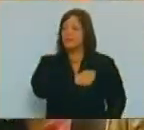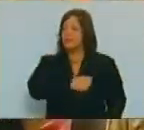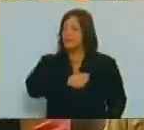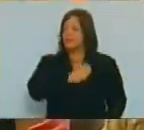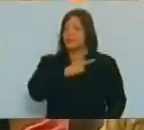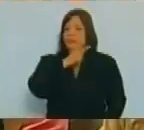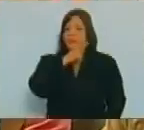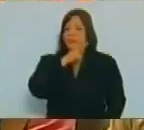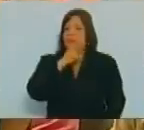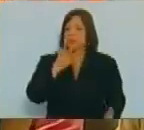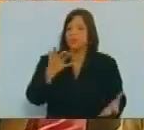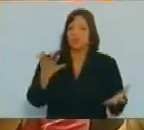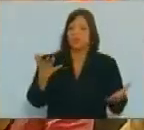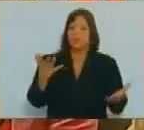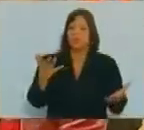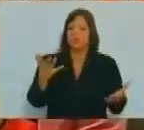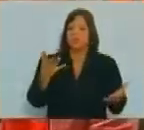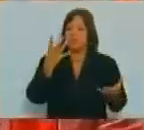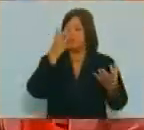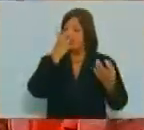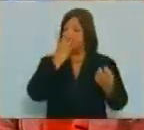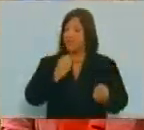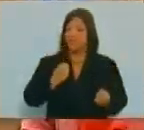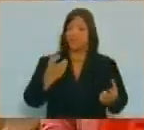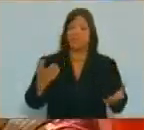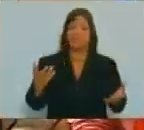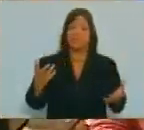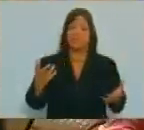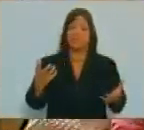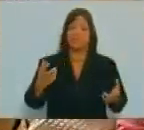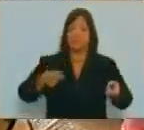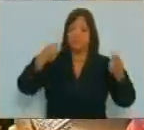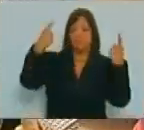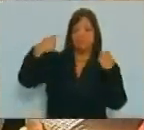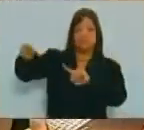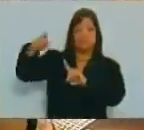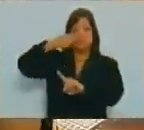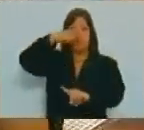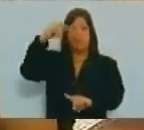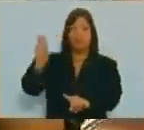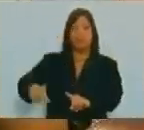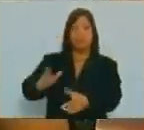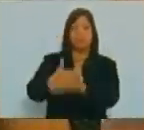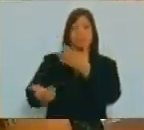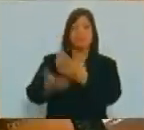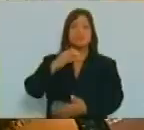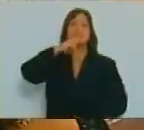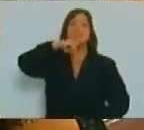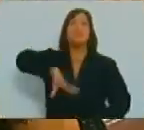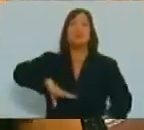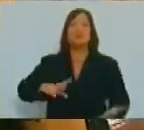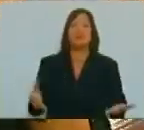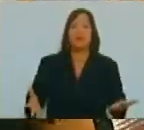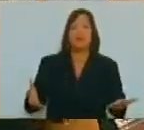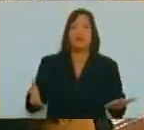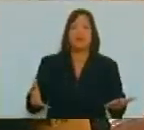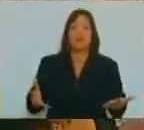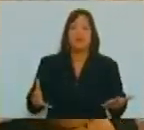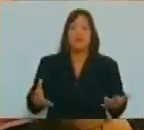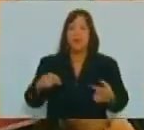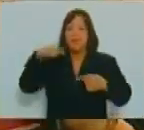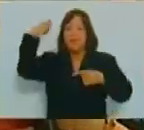pasa de una manera triste al basurero de la historia cuando empezaron a salir